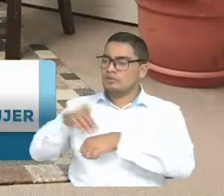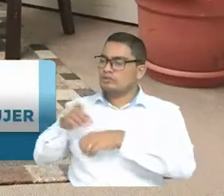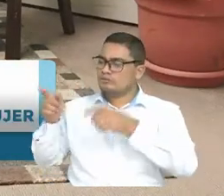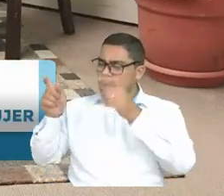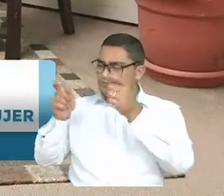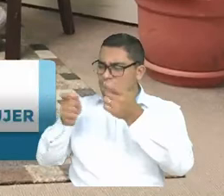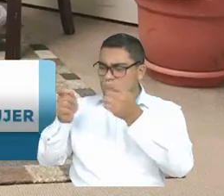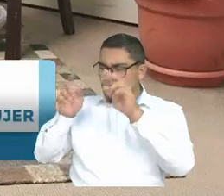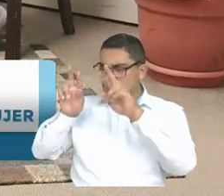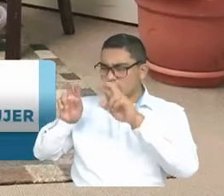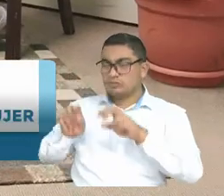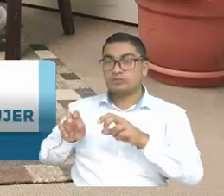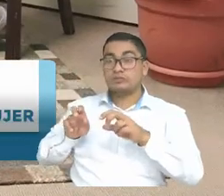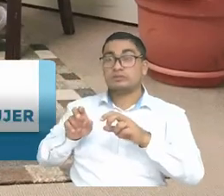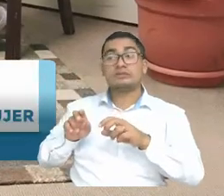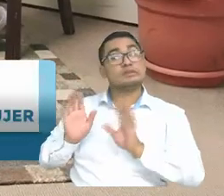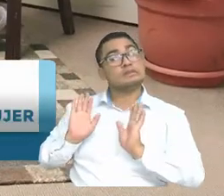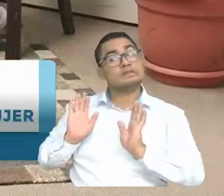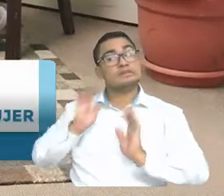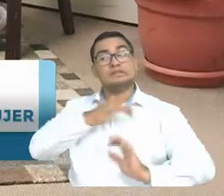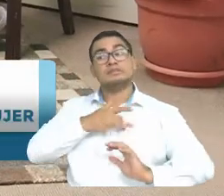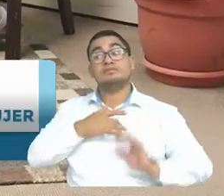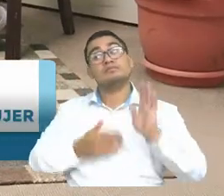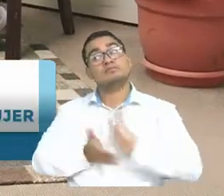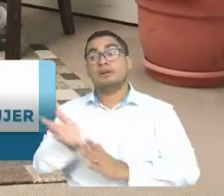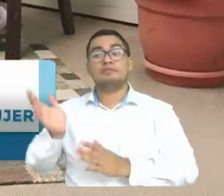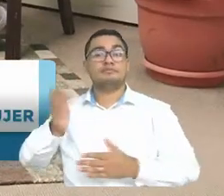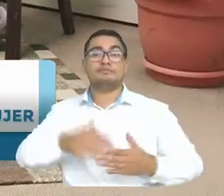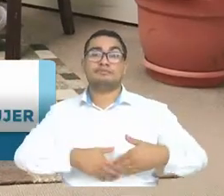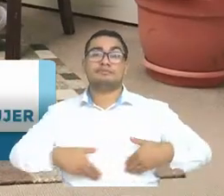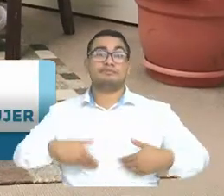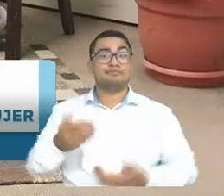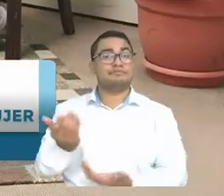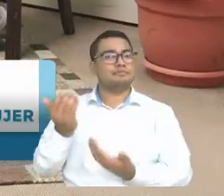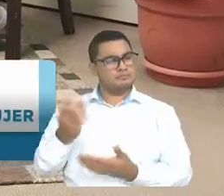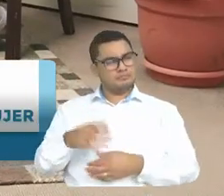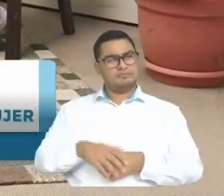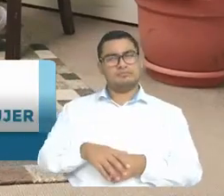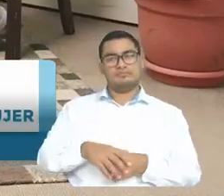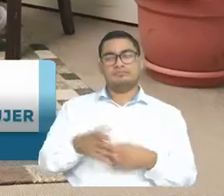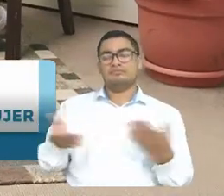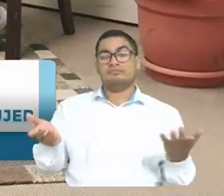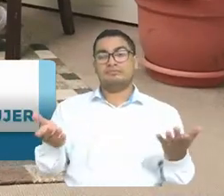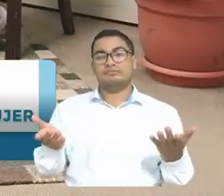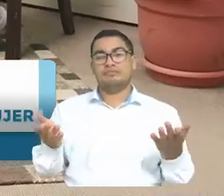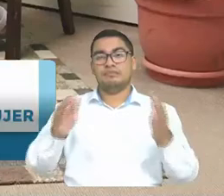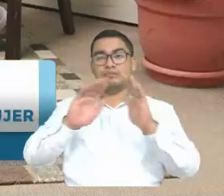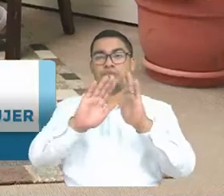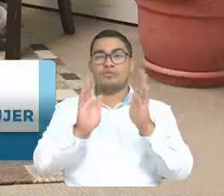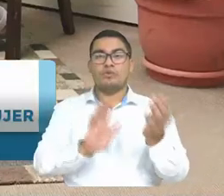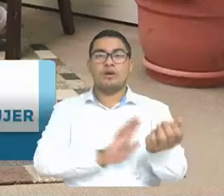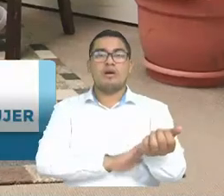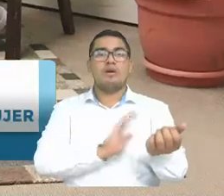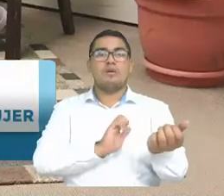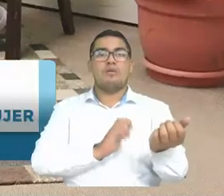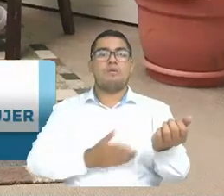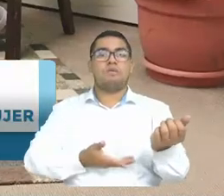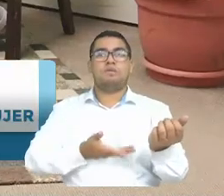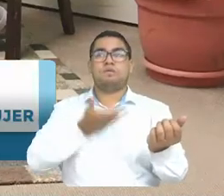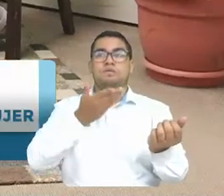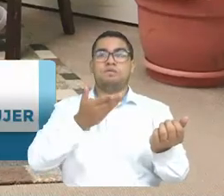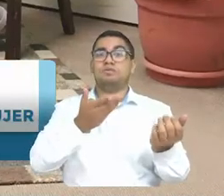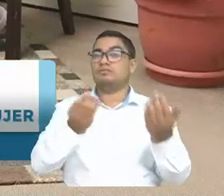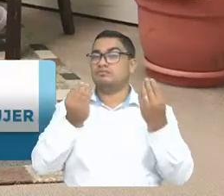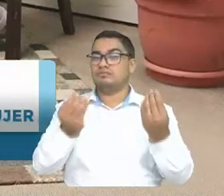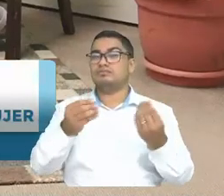también. Al momento del control prenatal, cuando nosotros detectamos de que la mujer llegó con una presión arterial muy